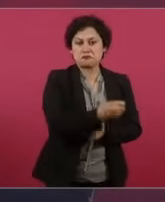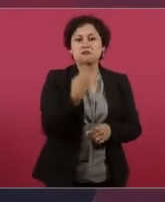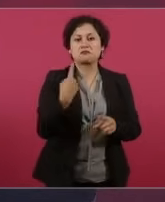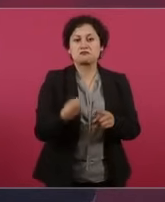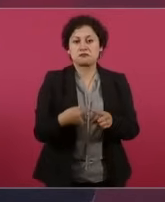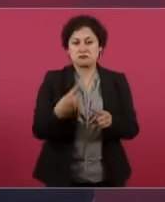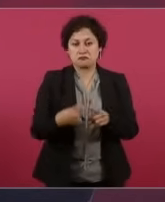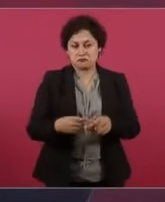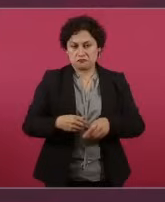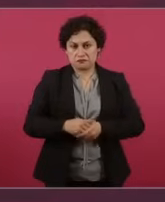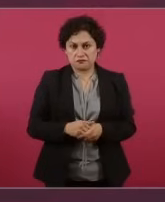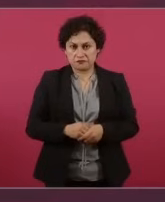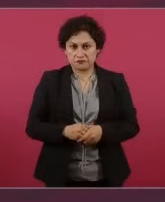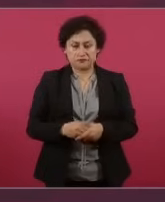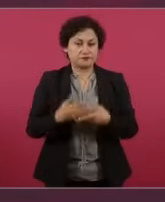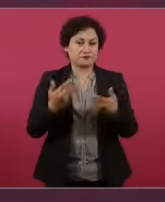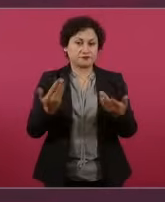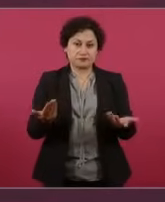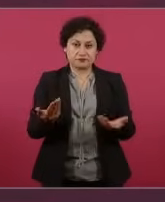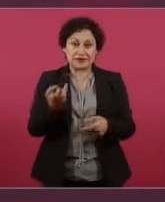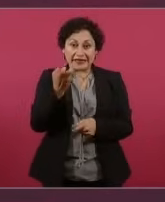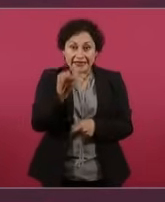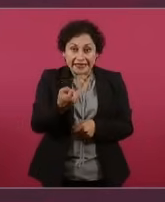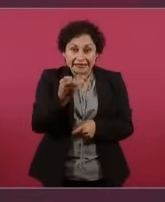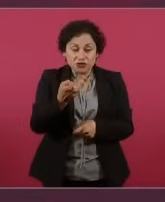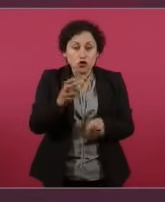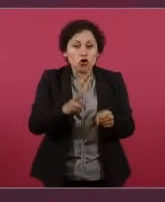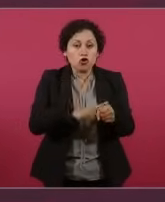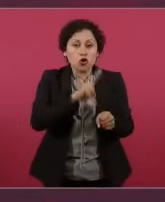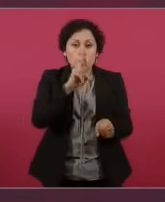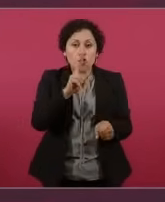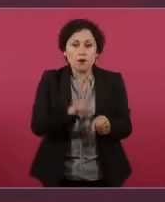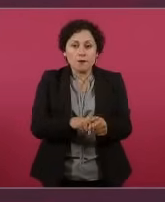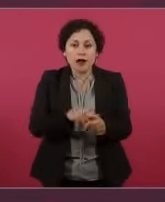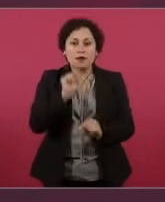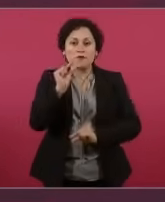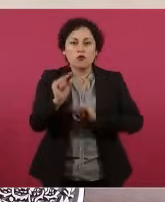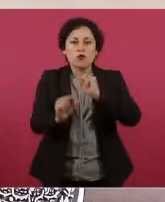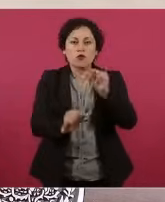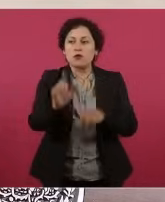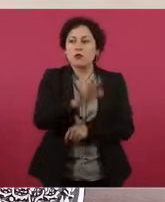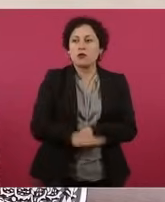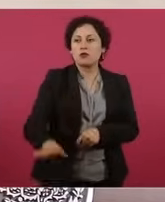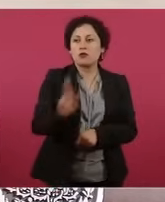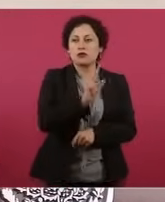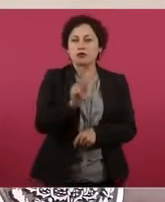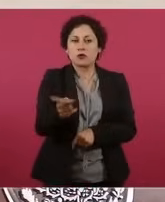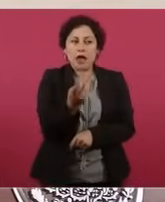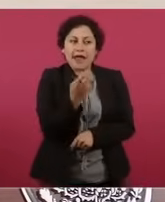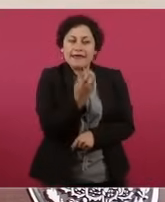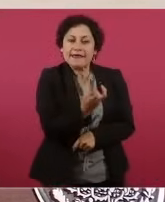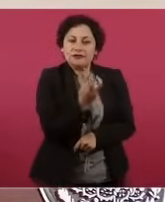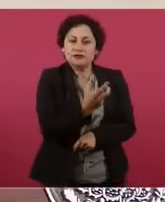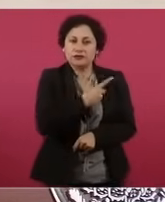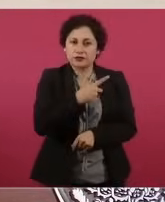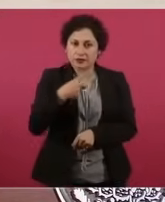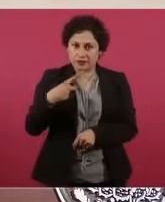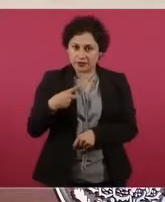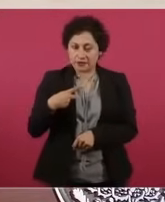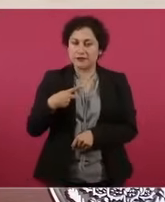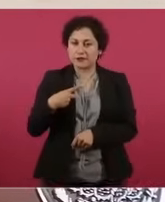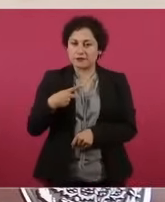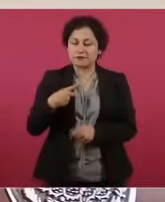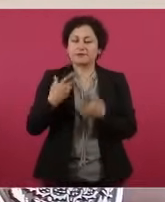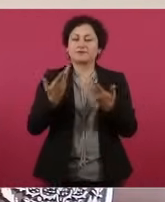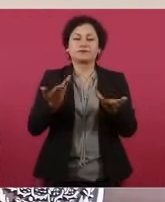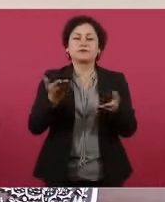Y tenemos que acostumbrarnos a eso. Porque, ¿qué sucede cuando